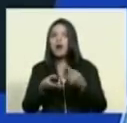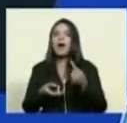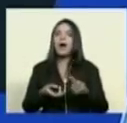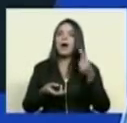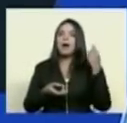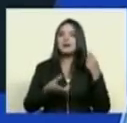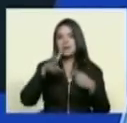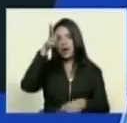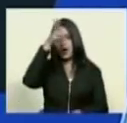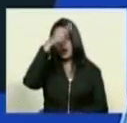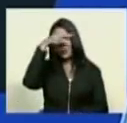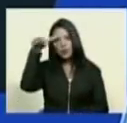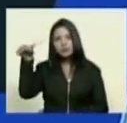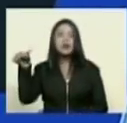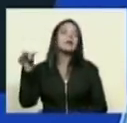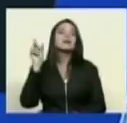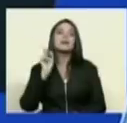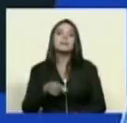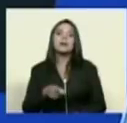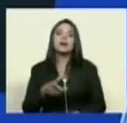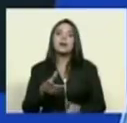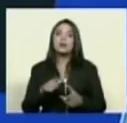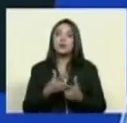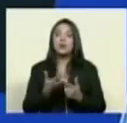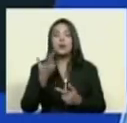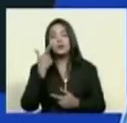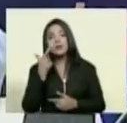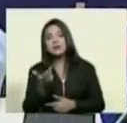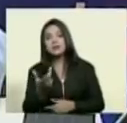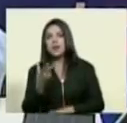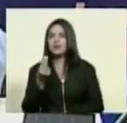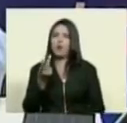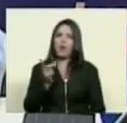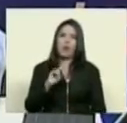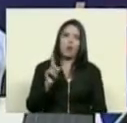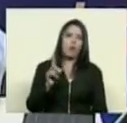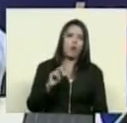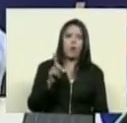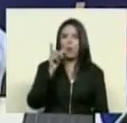Manuel Rosales y sacó más votos que el guarimbero. Así que cuando vengan a decir, no, que es que